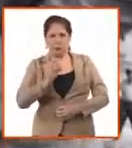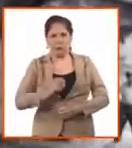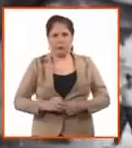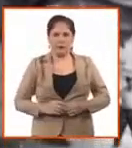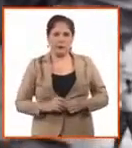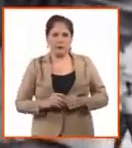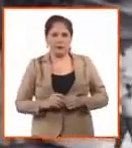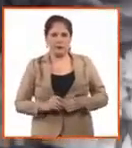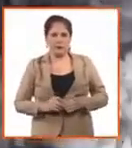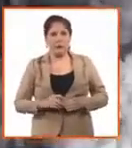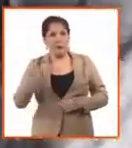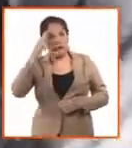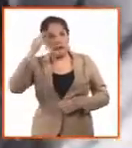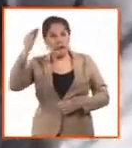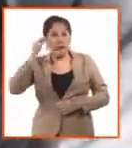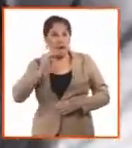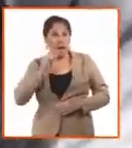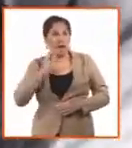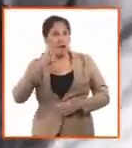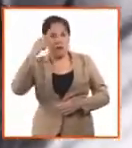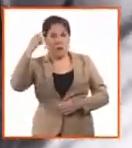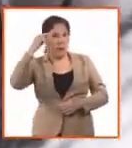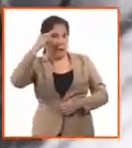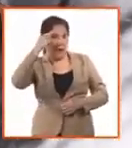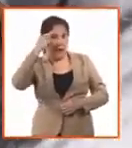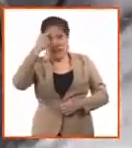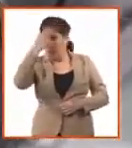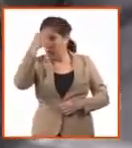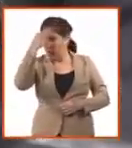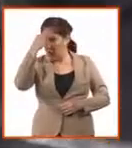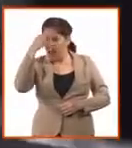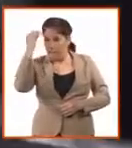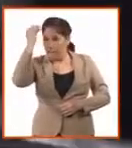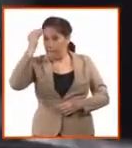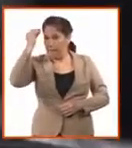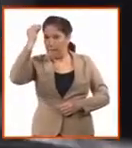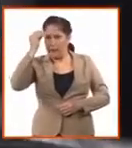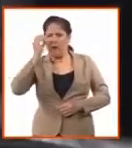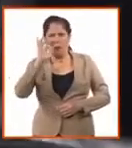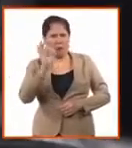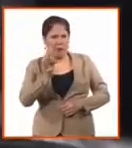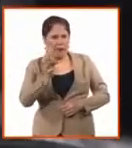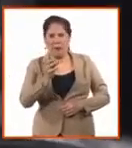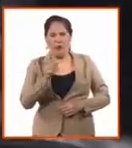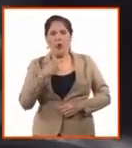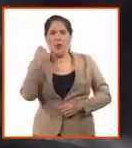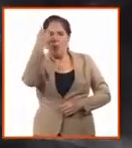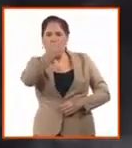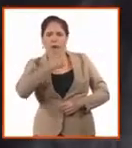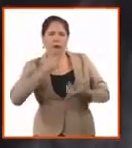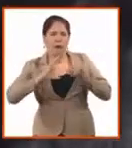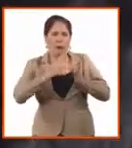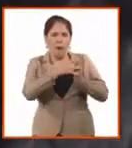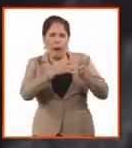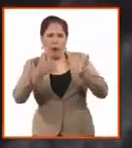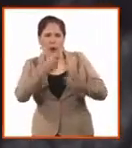aunque de esperanza y brille no